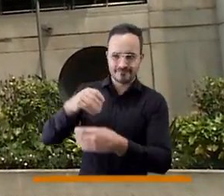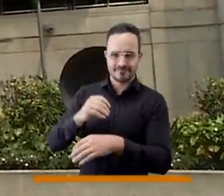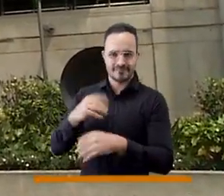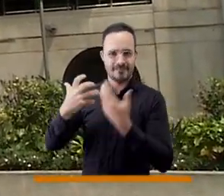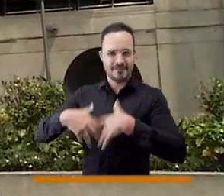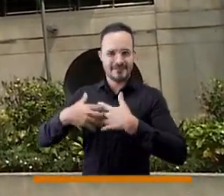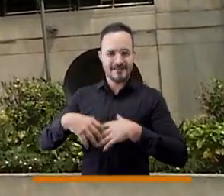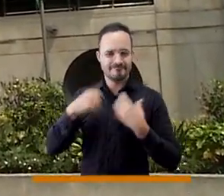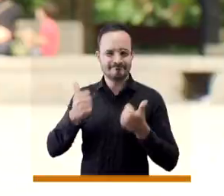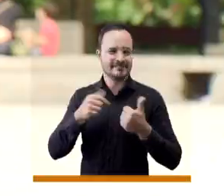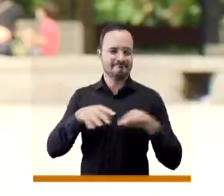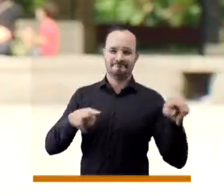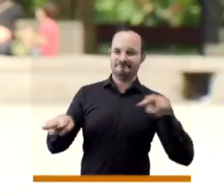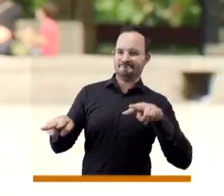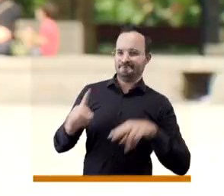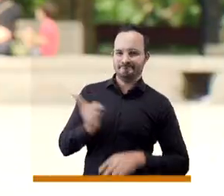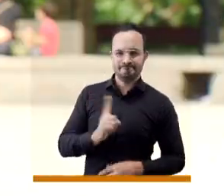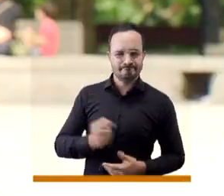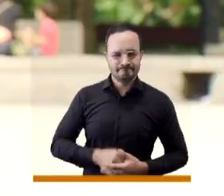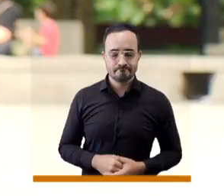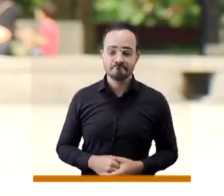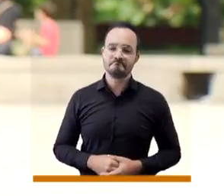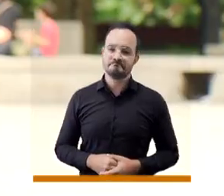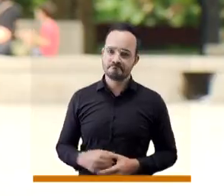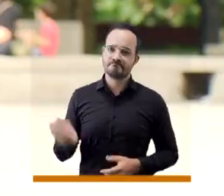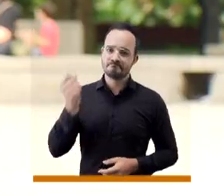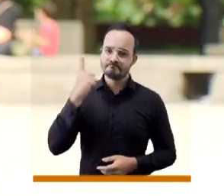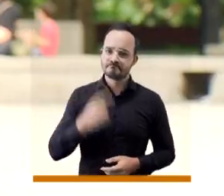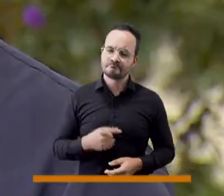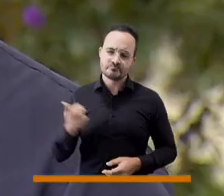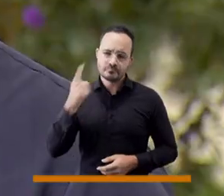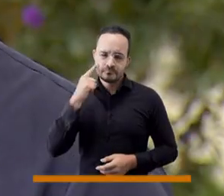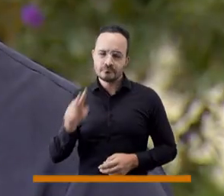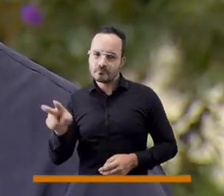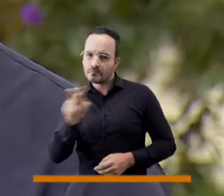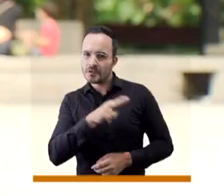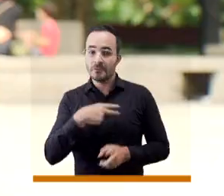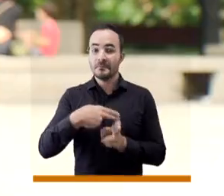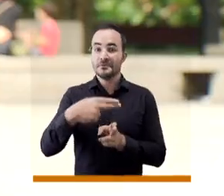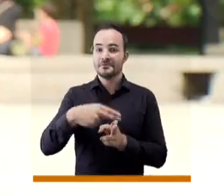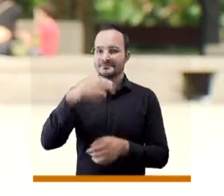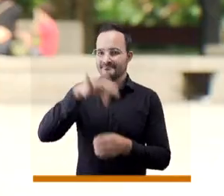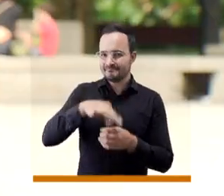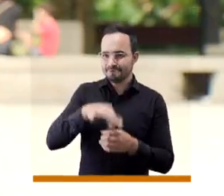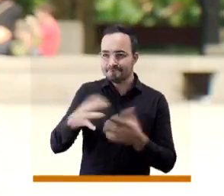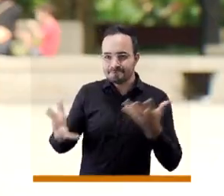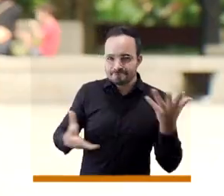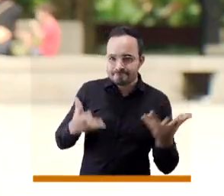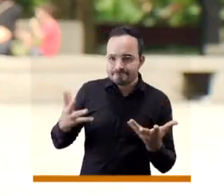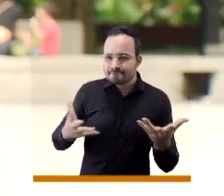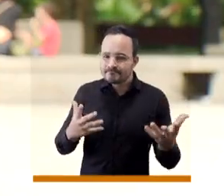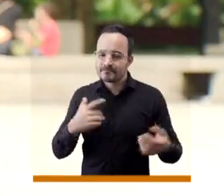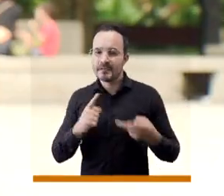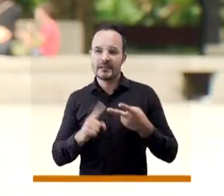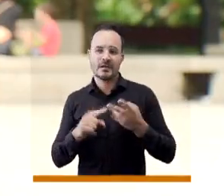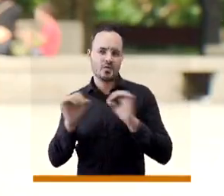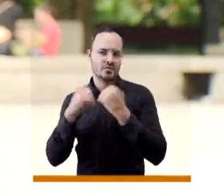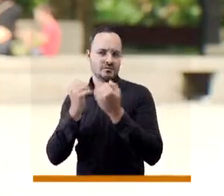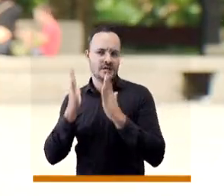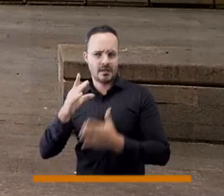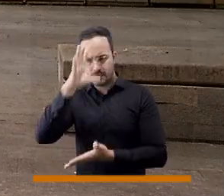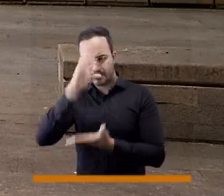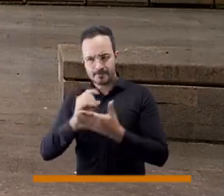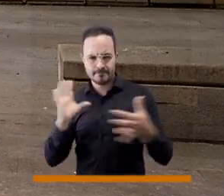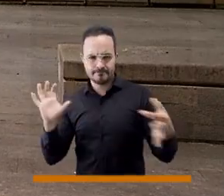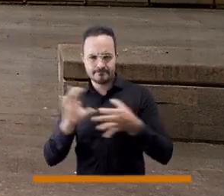Diputado Luis Gabriel Gómez, ¿cómo la está viendo para este proceso que se viene? Y obviamente la misma pregunta para nuestro